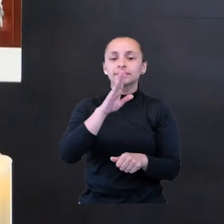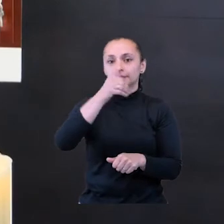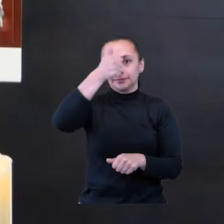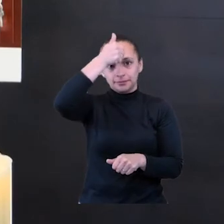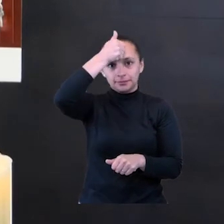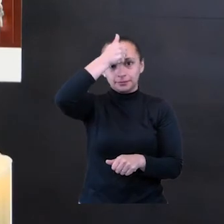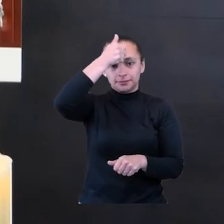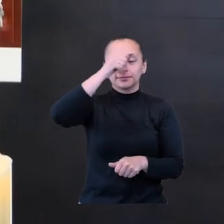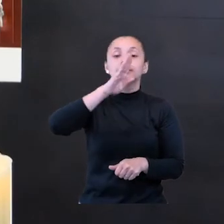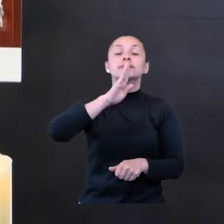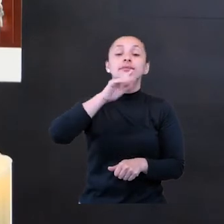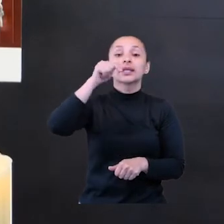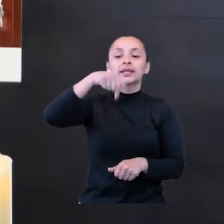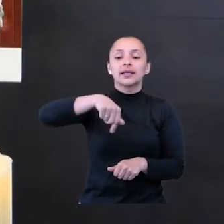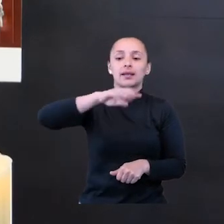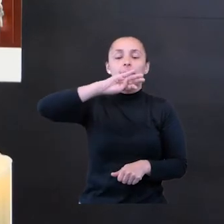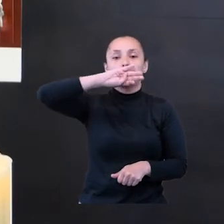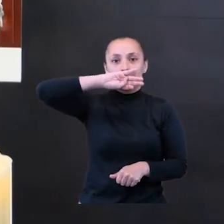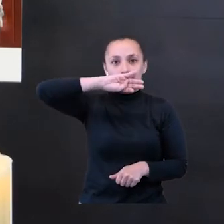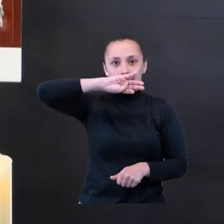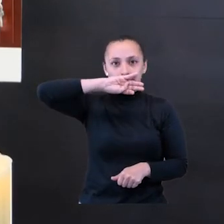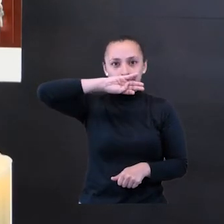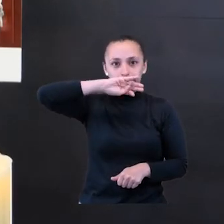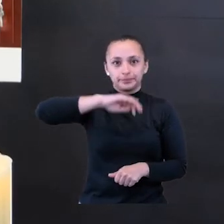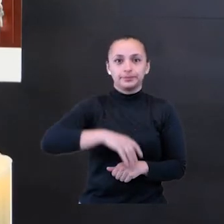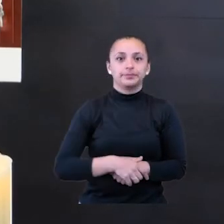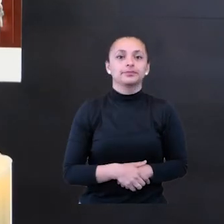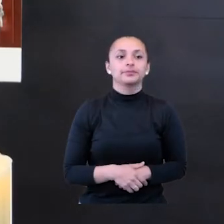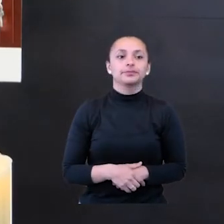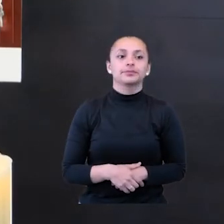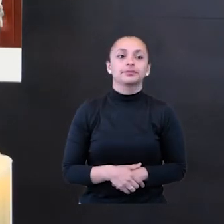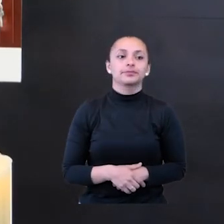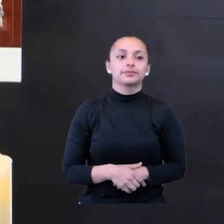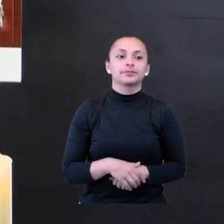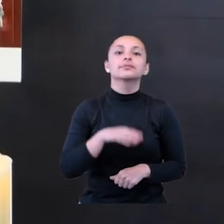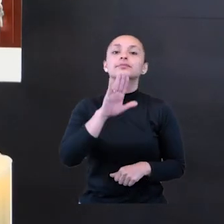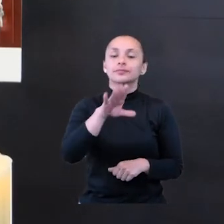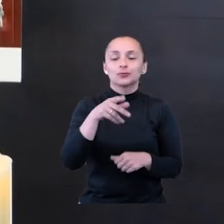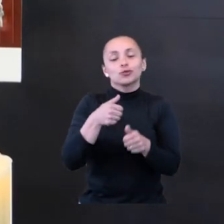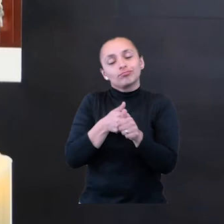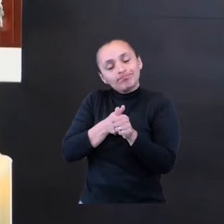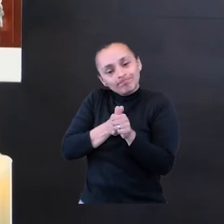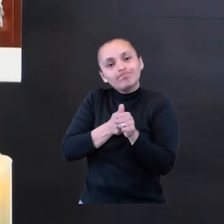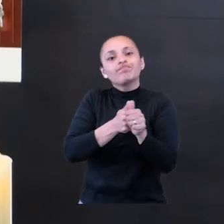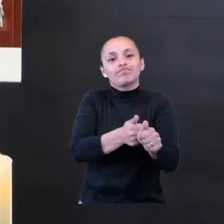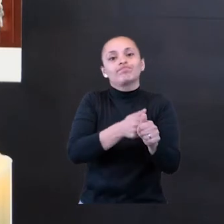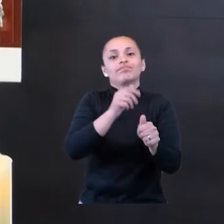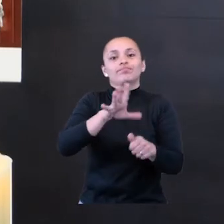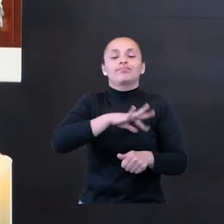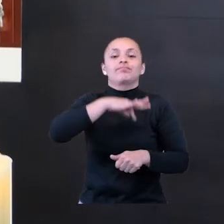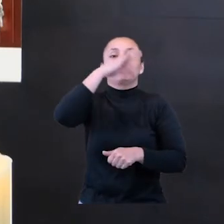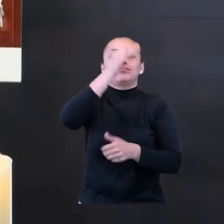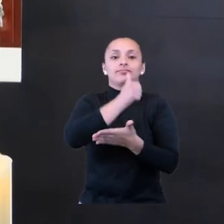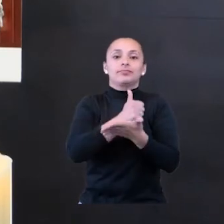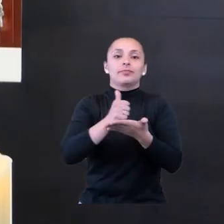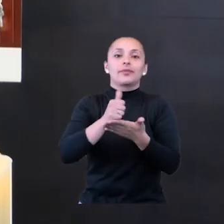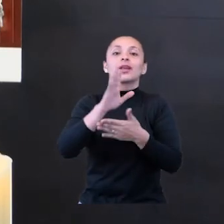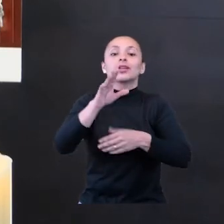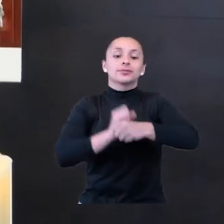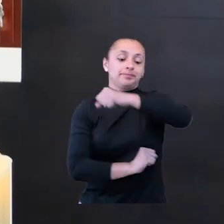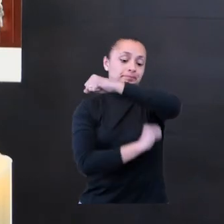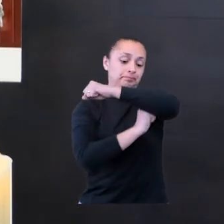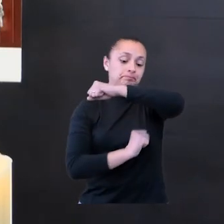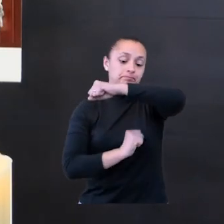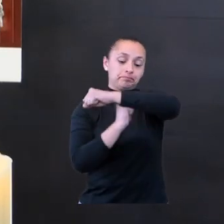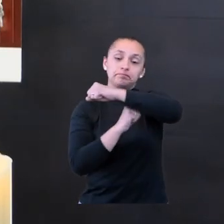es aquí en la tierra el papá está guiada por el espíritu santo y está fundamentada sobre